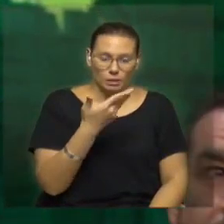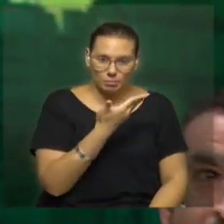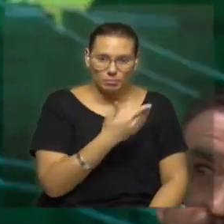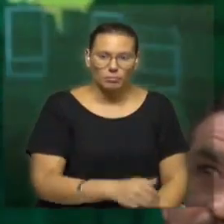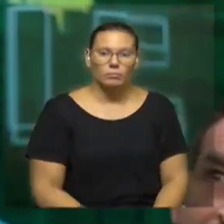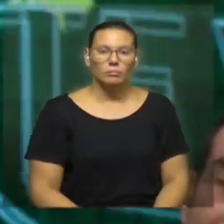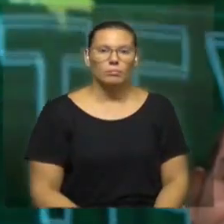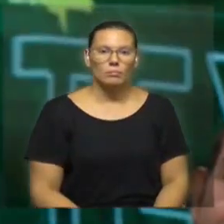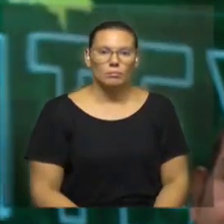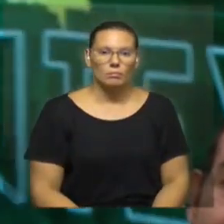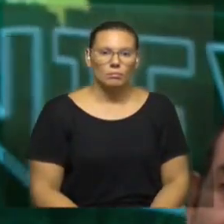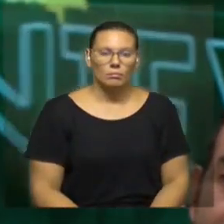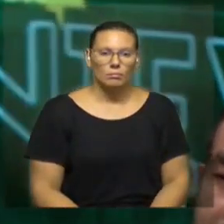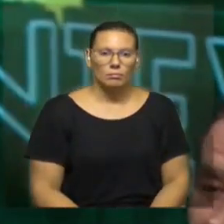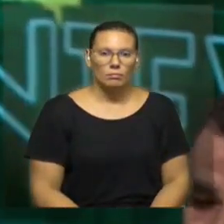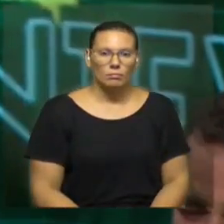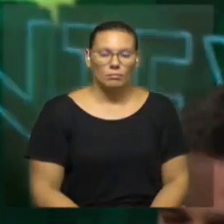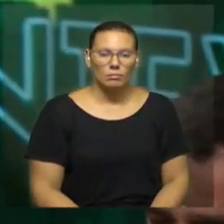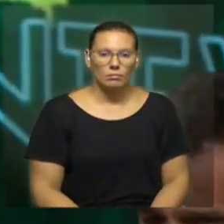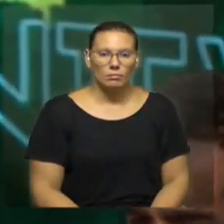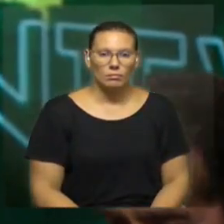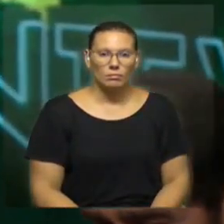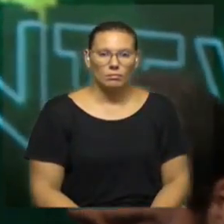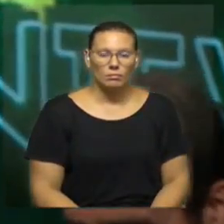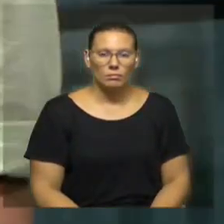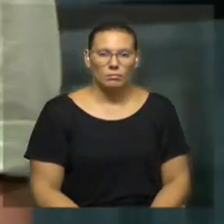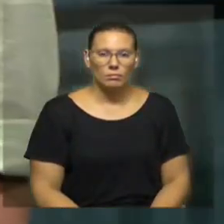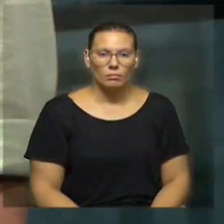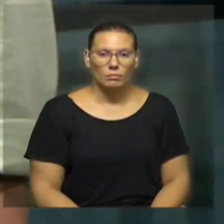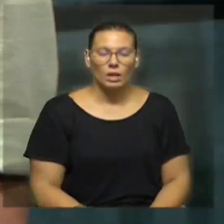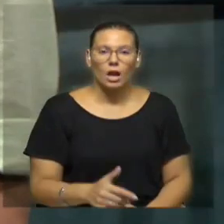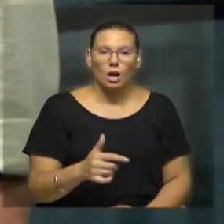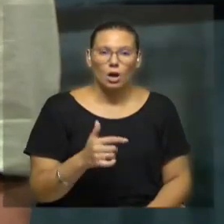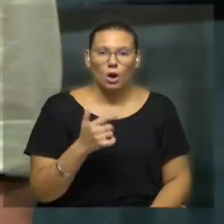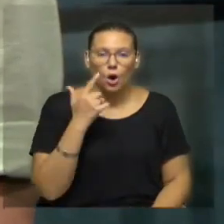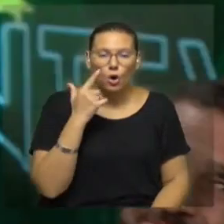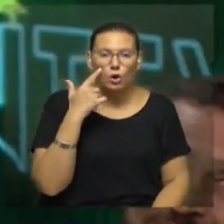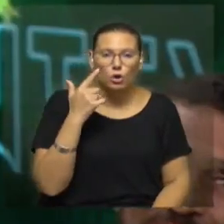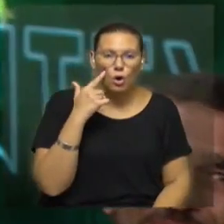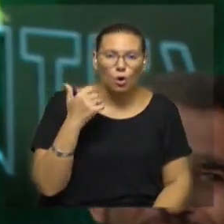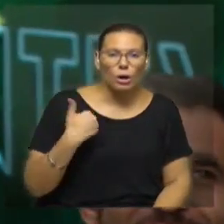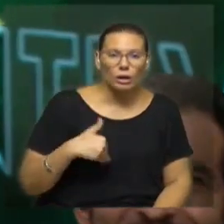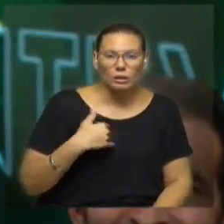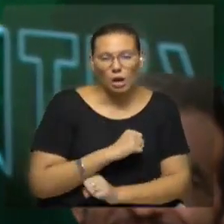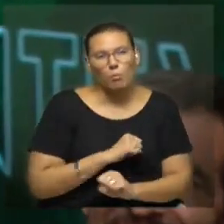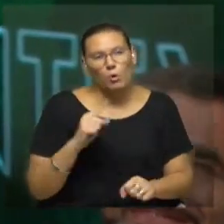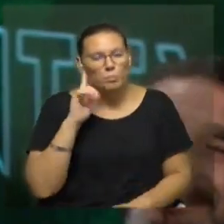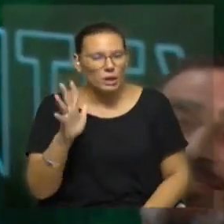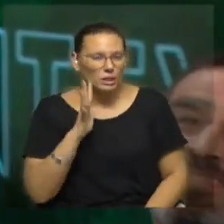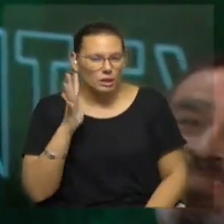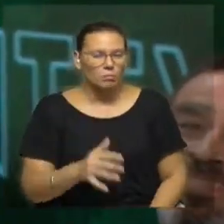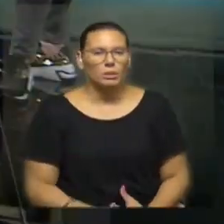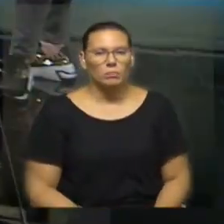Claro. Y una banderita de taxi libre levantada en cada mano. Y conozco Buenos Aires, entonces me pude transportar. Porque